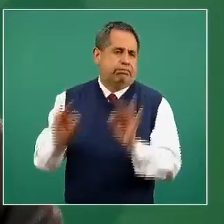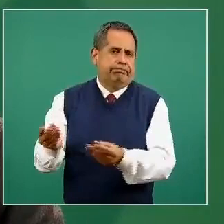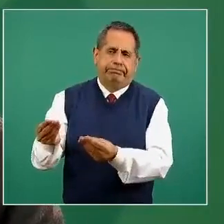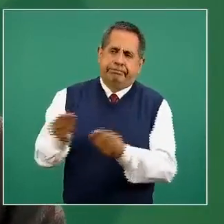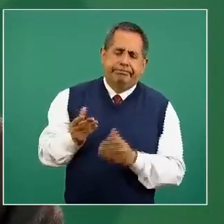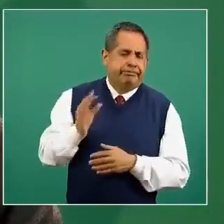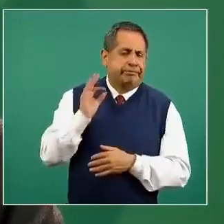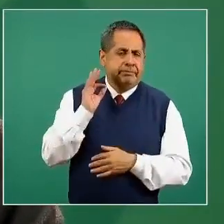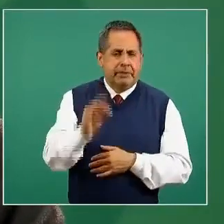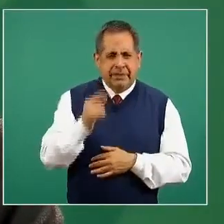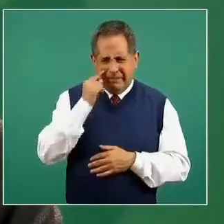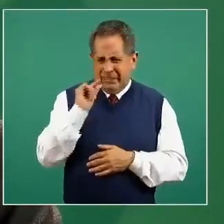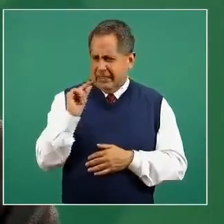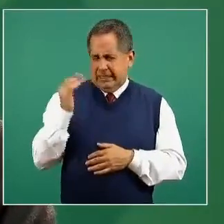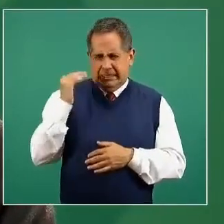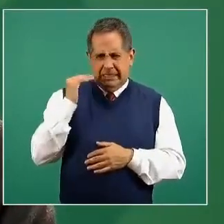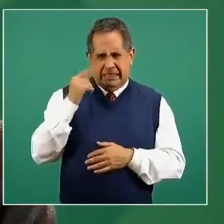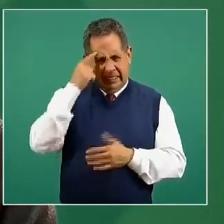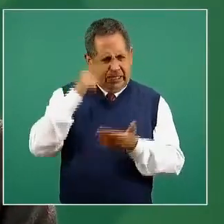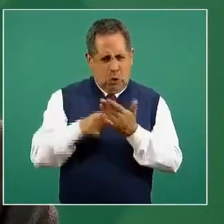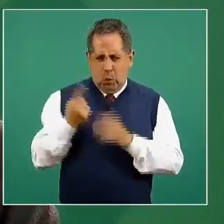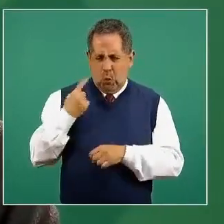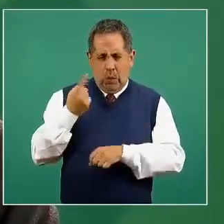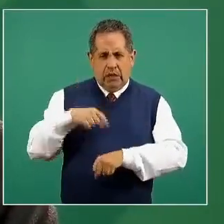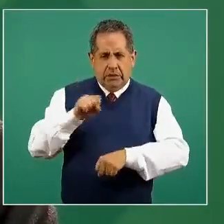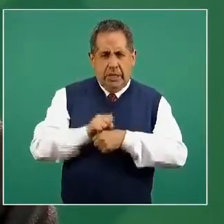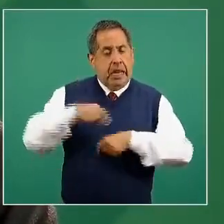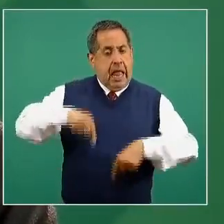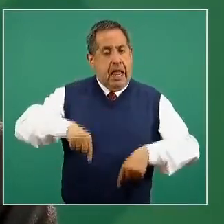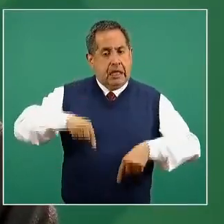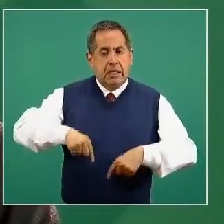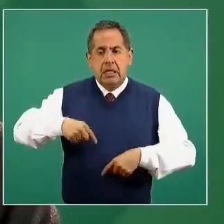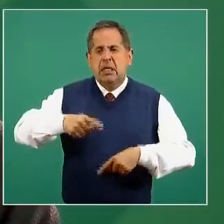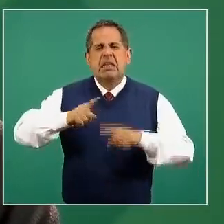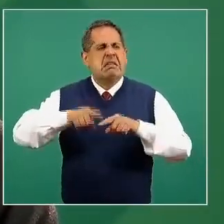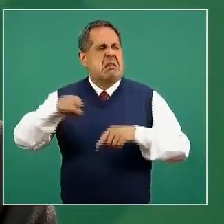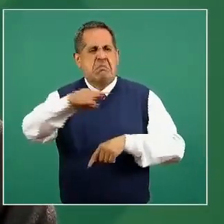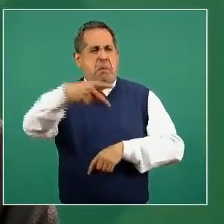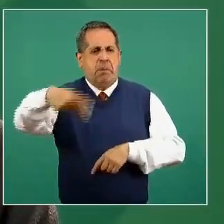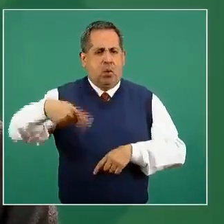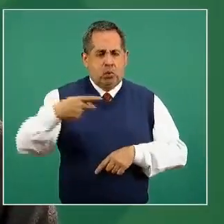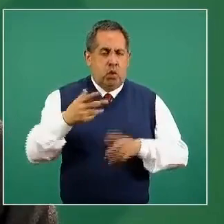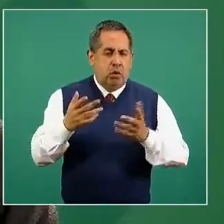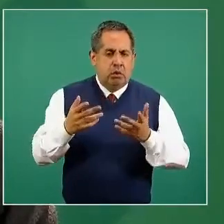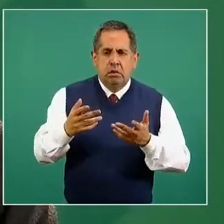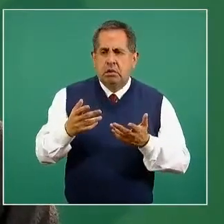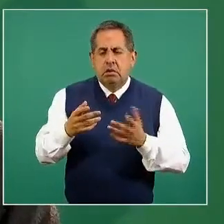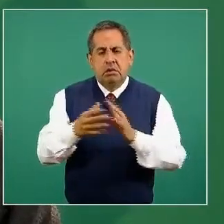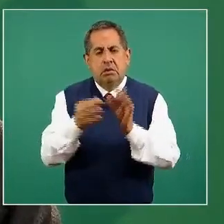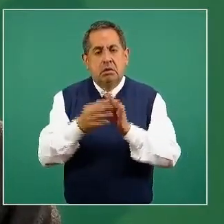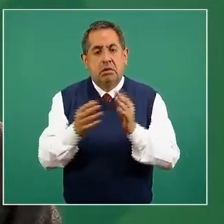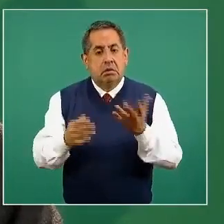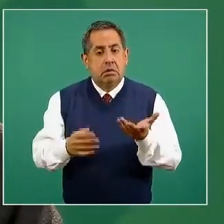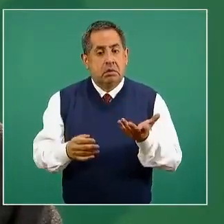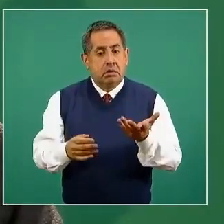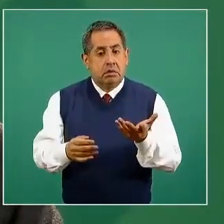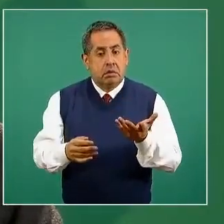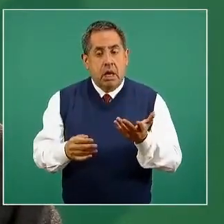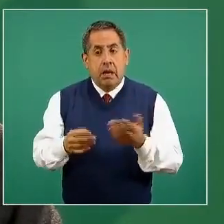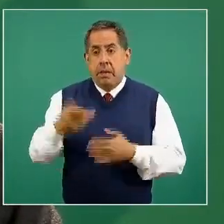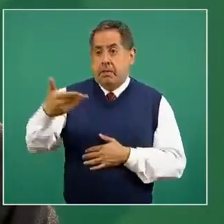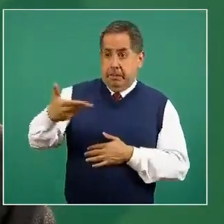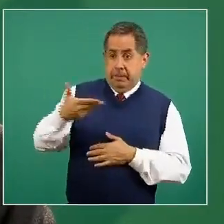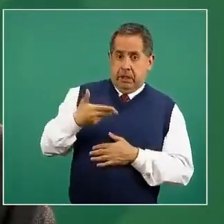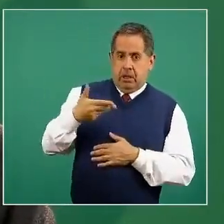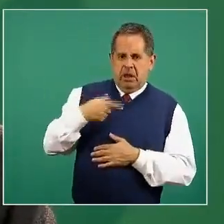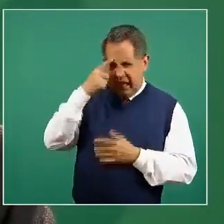proporciona. Hace unos días, me parece que la semana pasada, aquí en esta conferencia me preguntaban, pero no solo me preguntaban, sino me